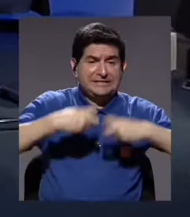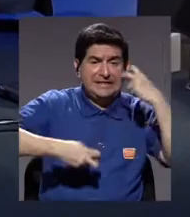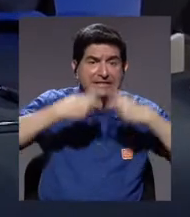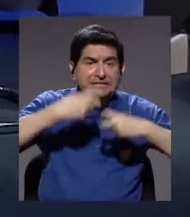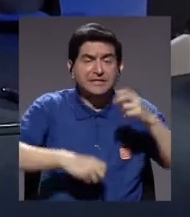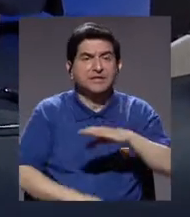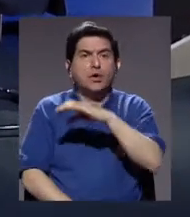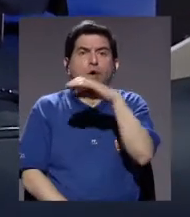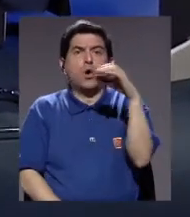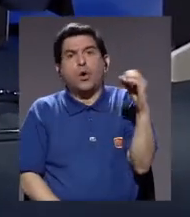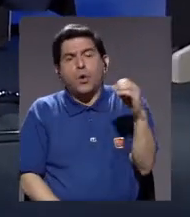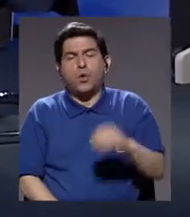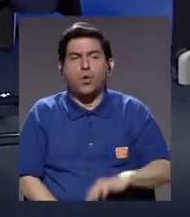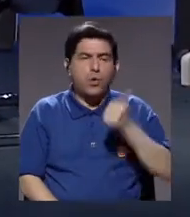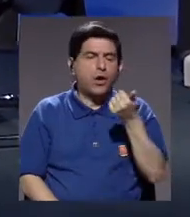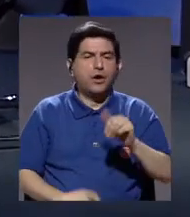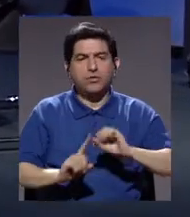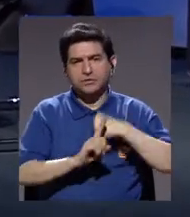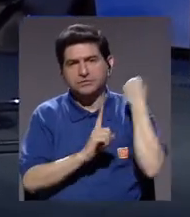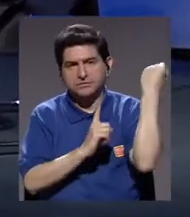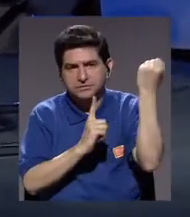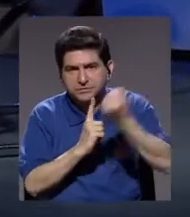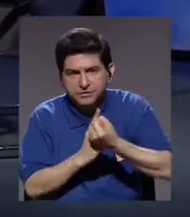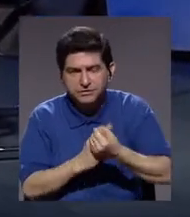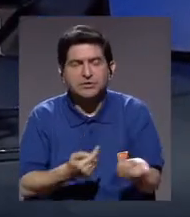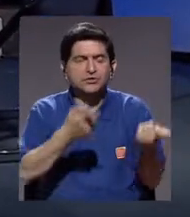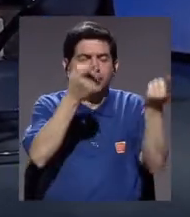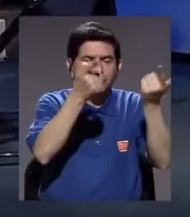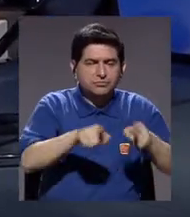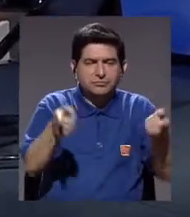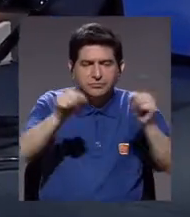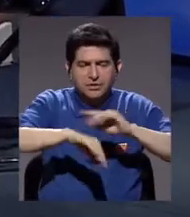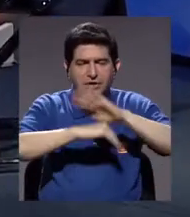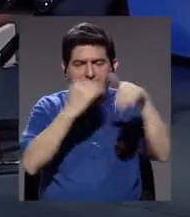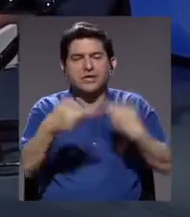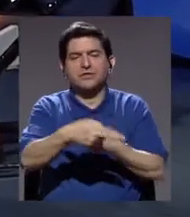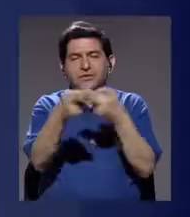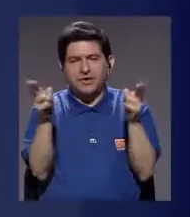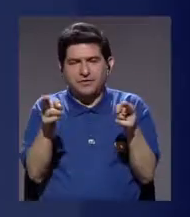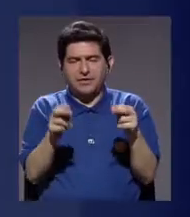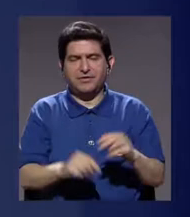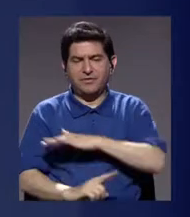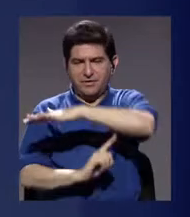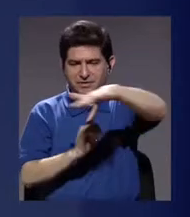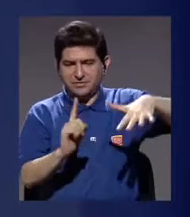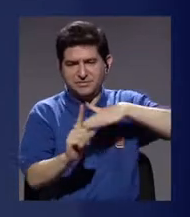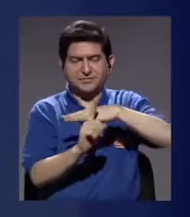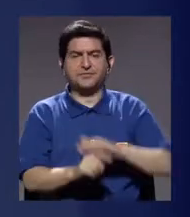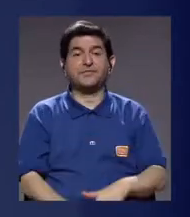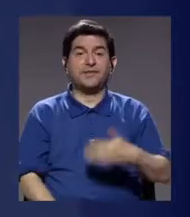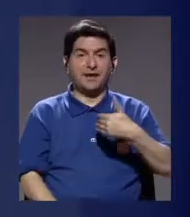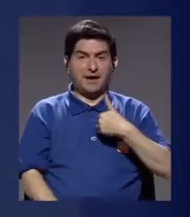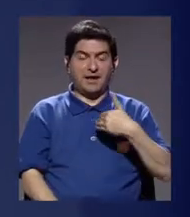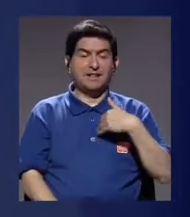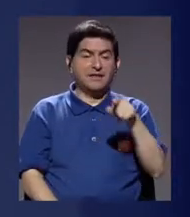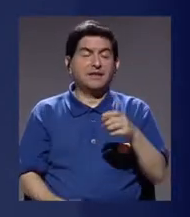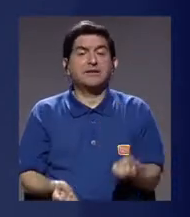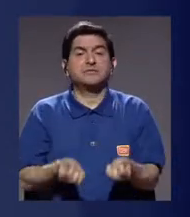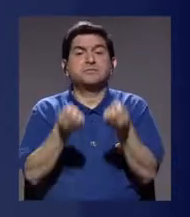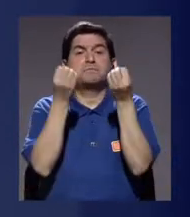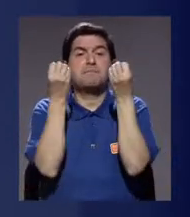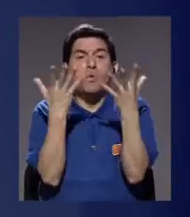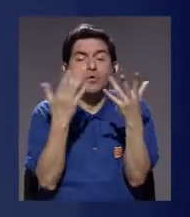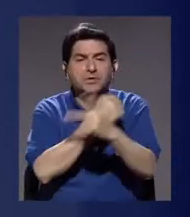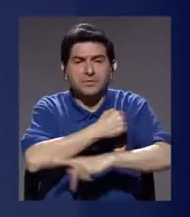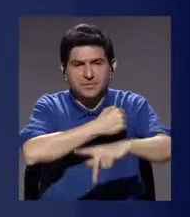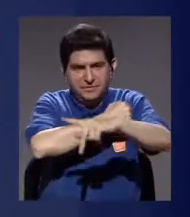crisis o otros eventos que pasa en todas estas regiones. Claro, al tener esa gran cantidad